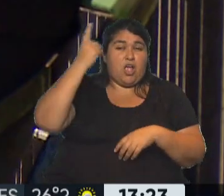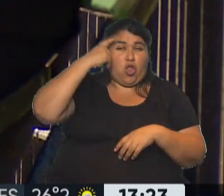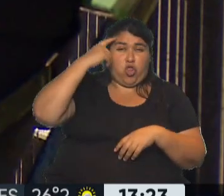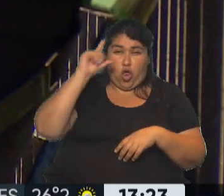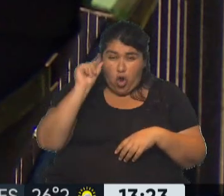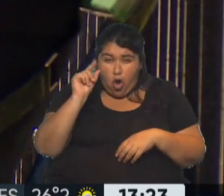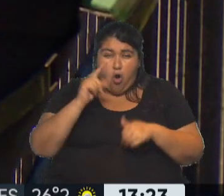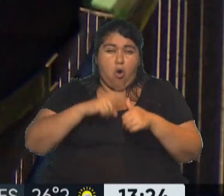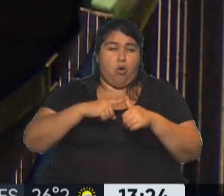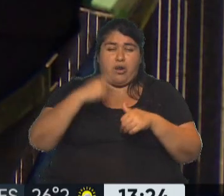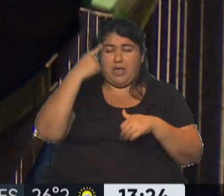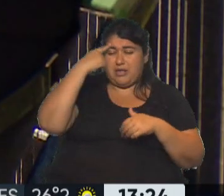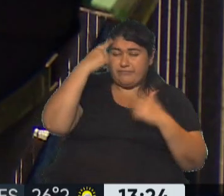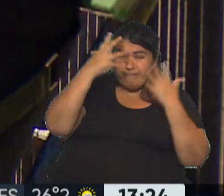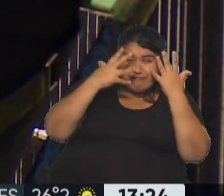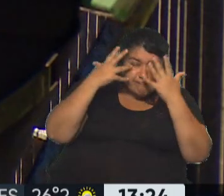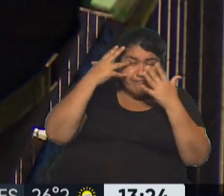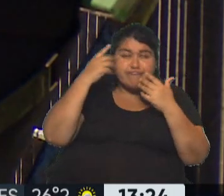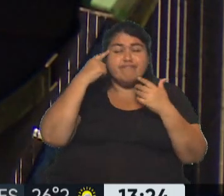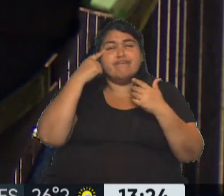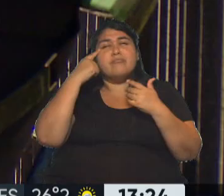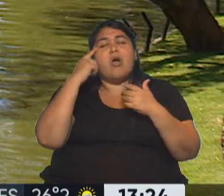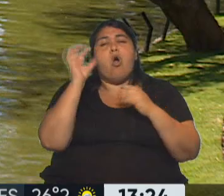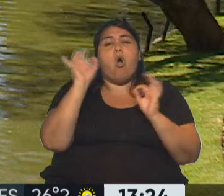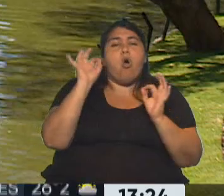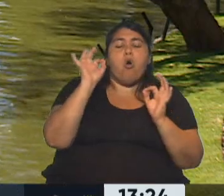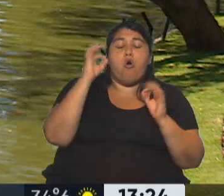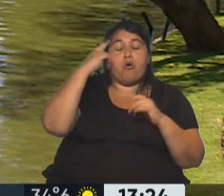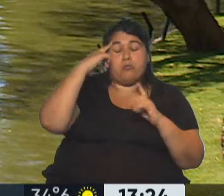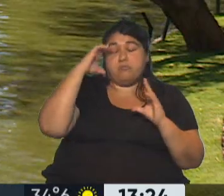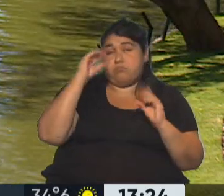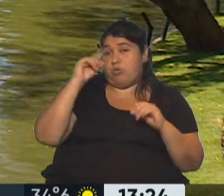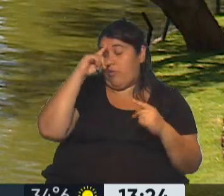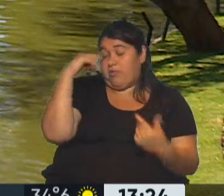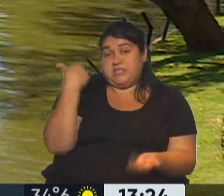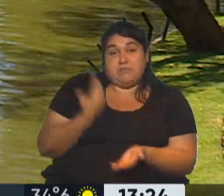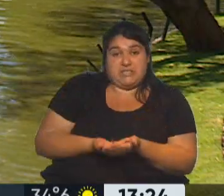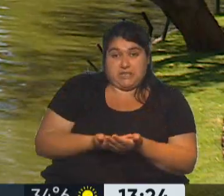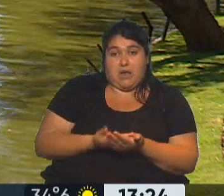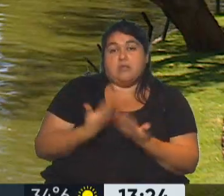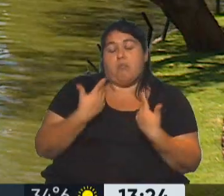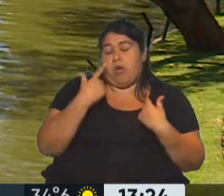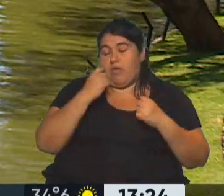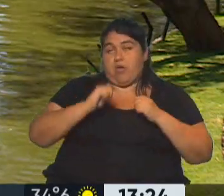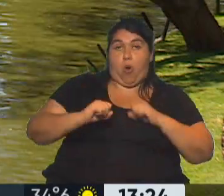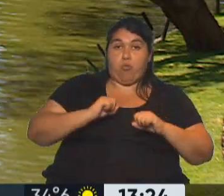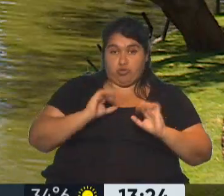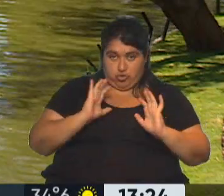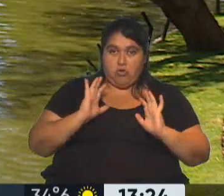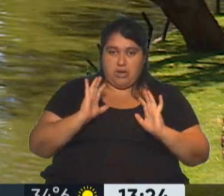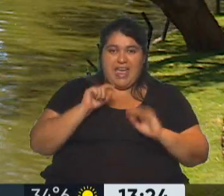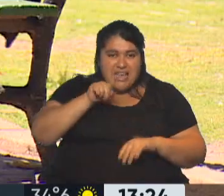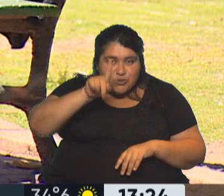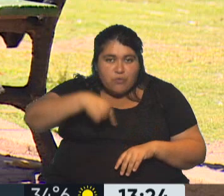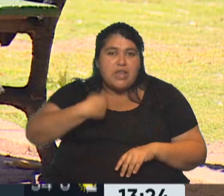del nivel de conciencia, puede tener alucinaciones o perder la conciencia, desmayarse, incluso hasta tener convulsiones. Para evitar un golpe de calor en